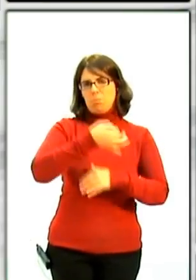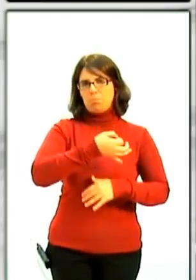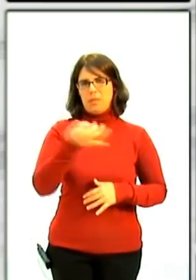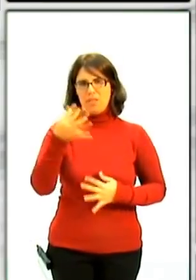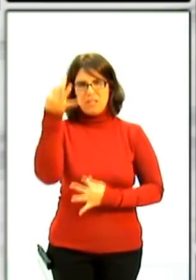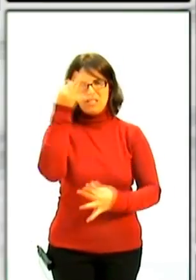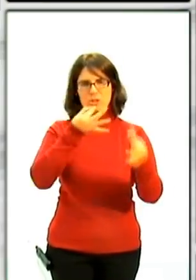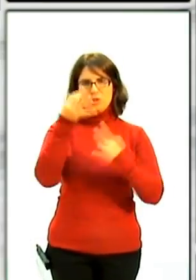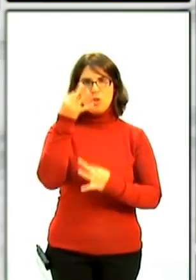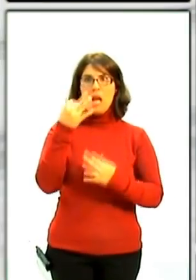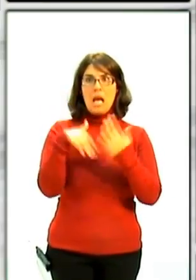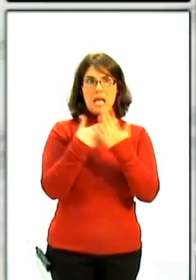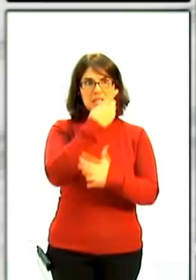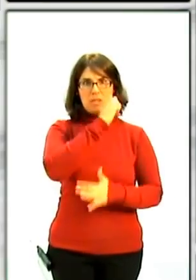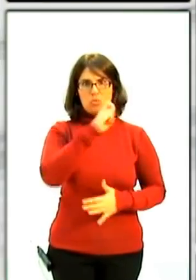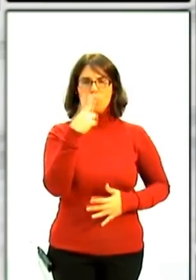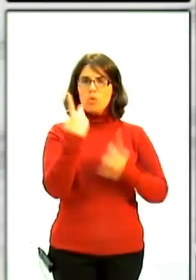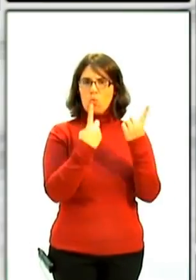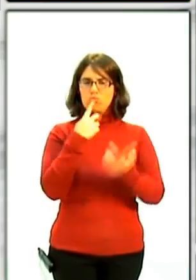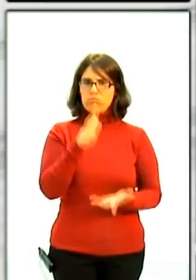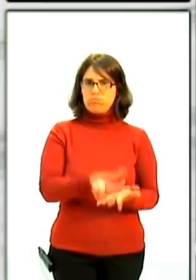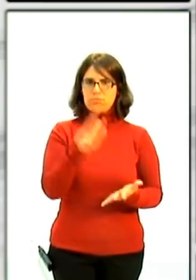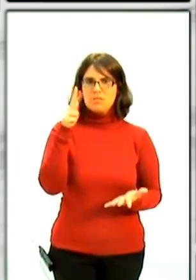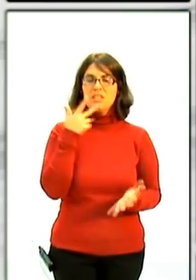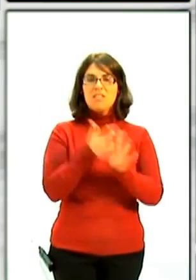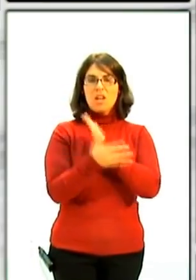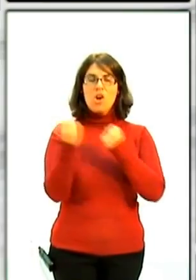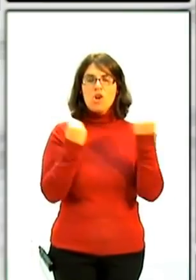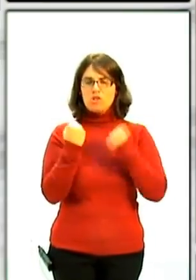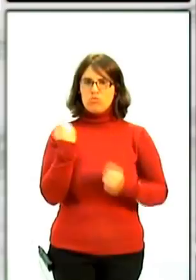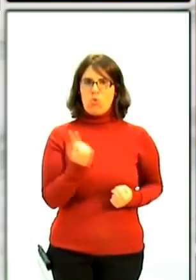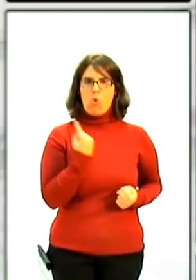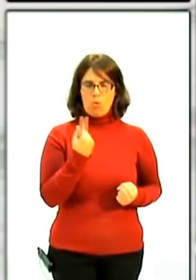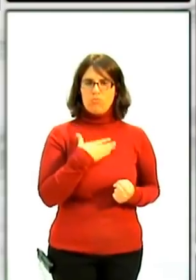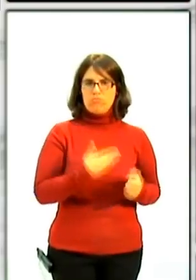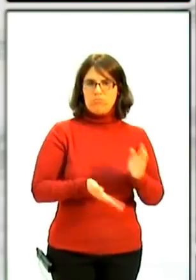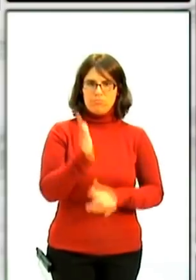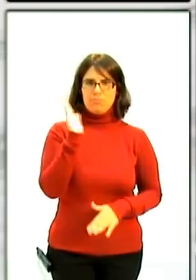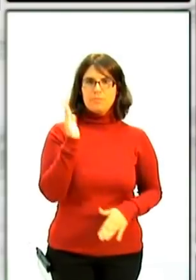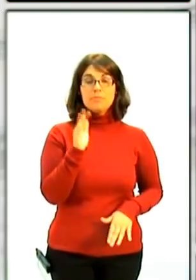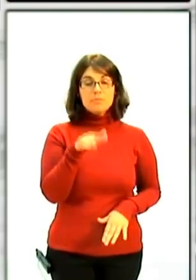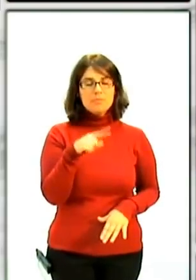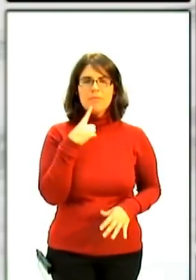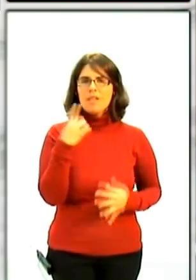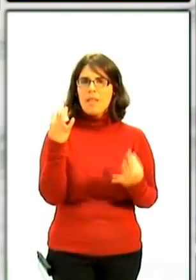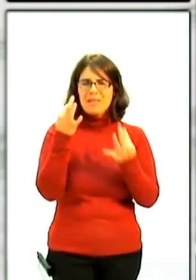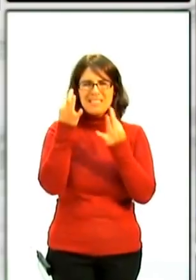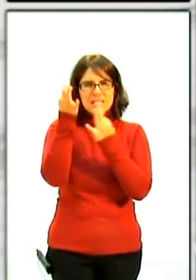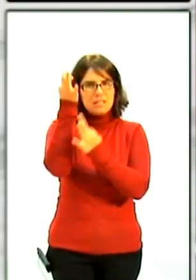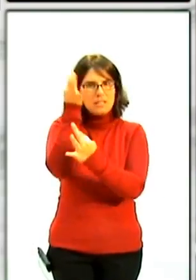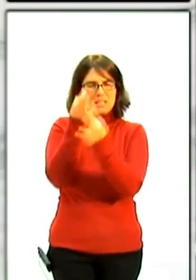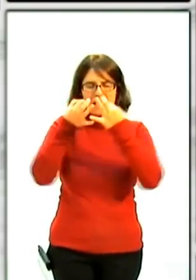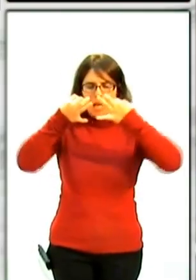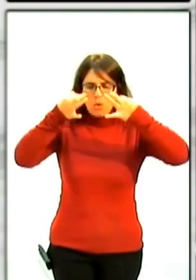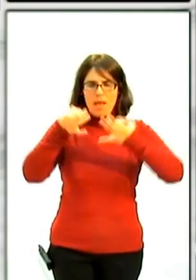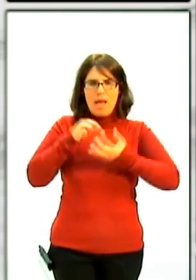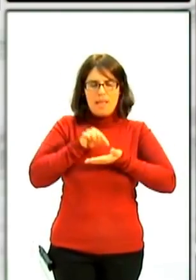en algunos estados de Estados Unidos y el coche navega solo. Pero claro, ahí tienes que tener una precisión y una absoluta seguridad de dónde